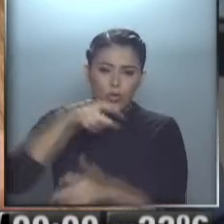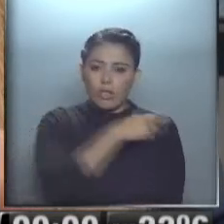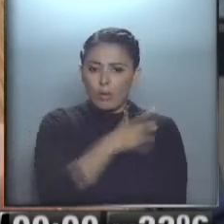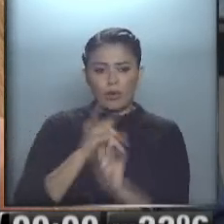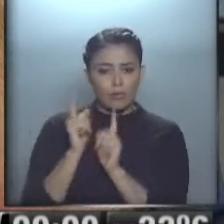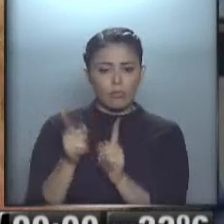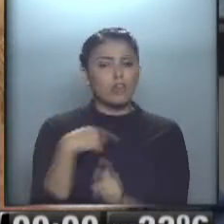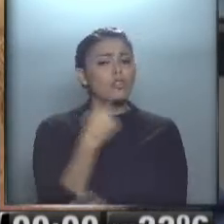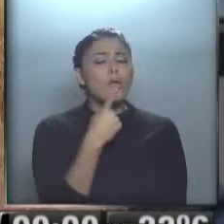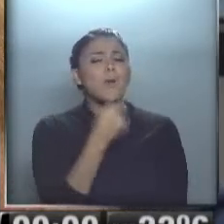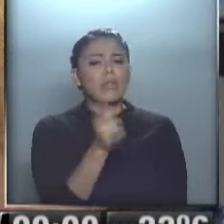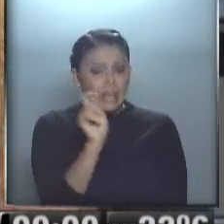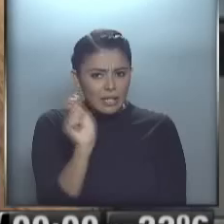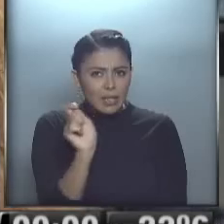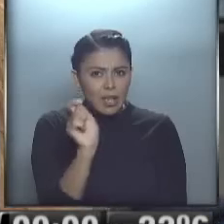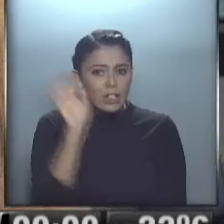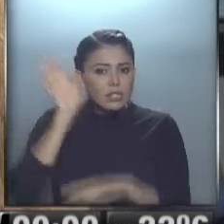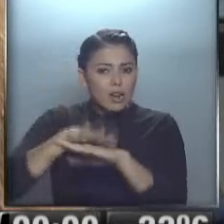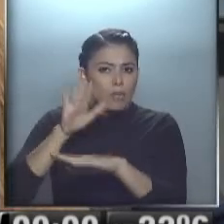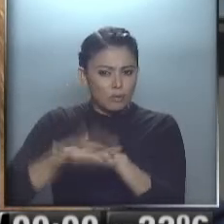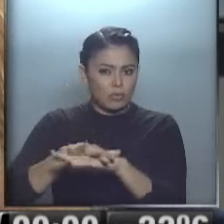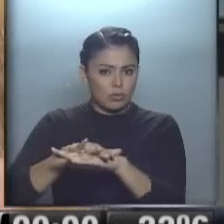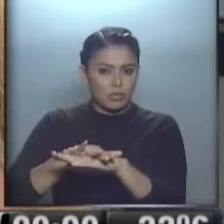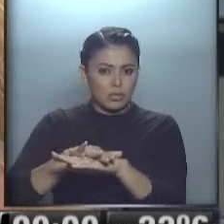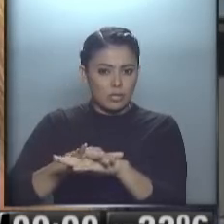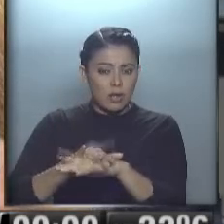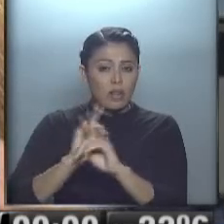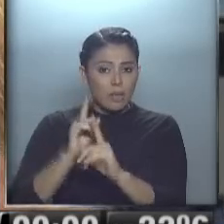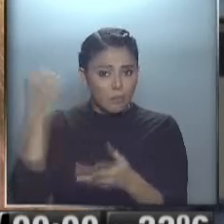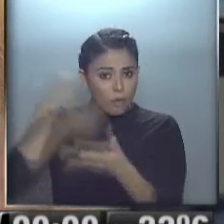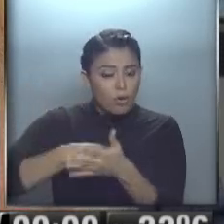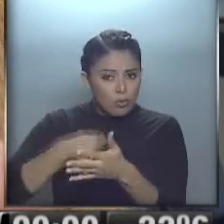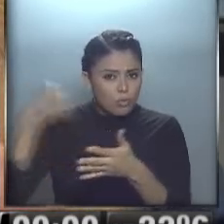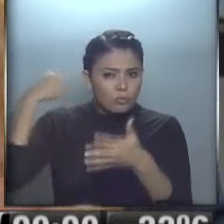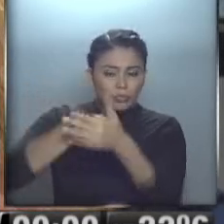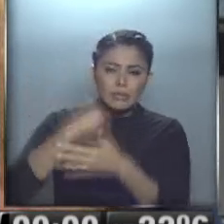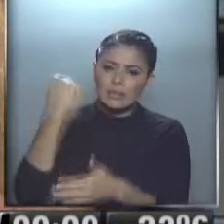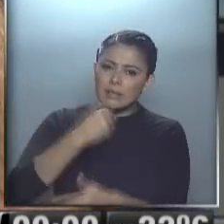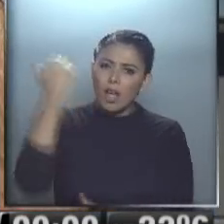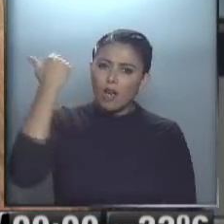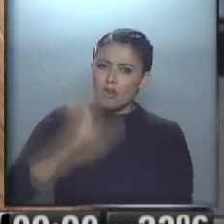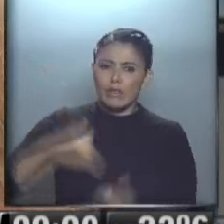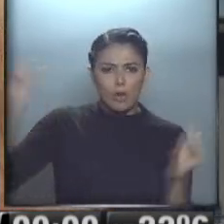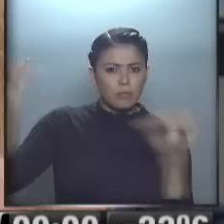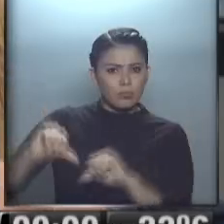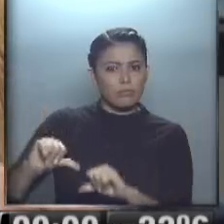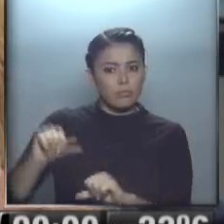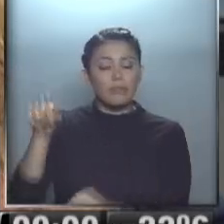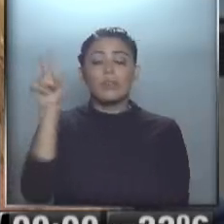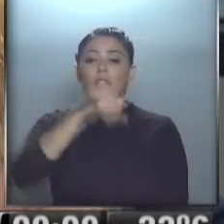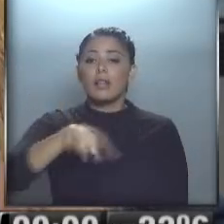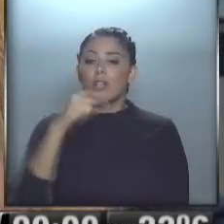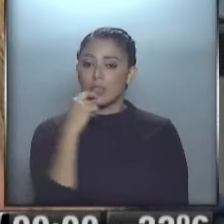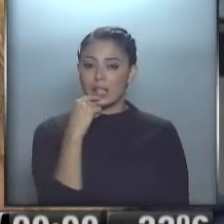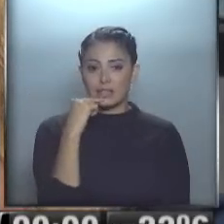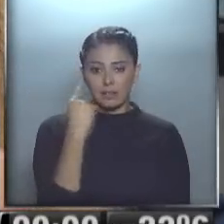preguntamos Quiénes eran los que estaban detrás de este de este golpe de este intento de desestabilización nos dijo